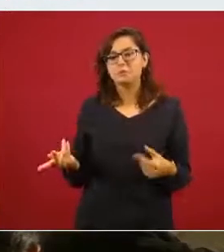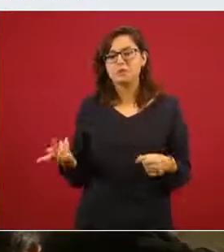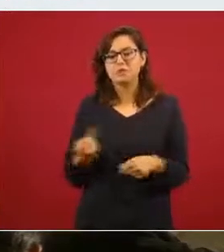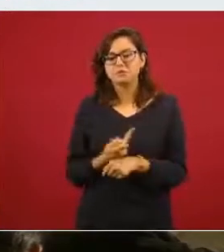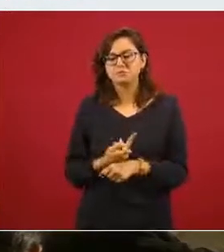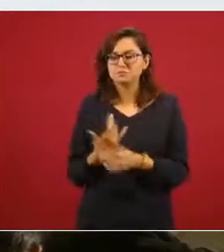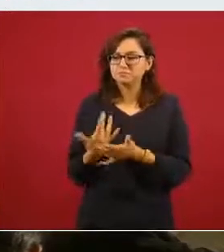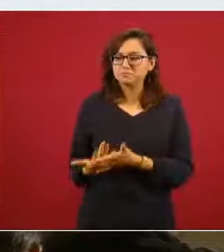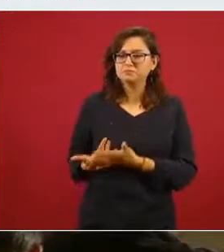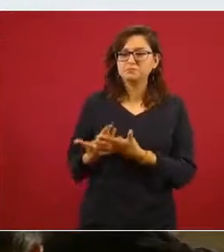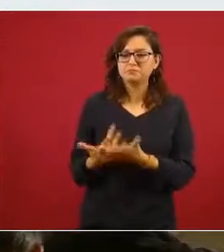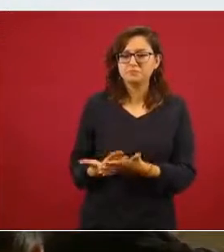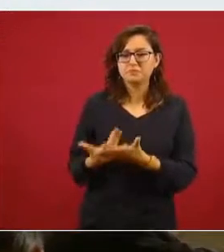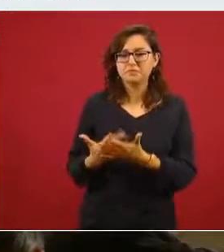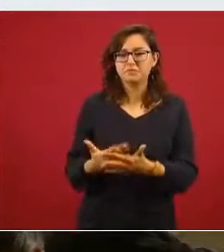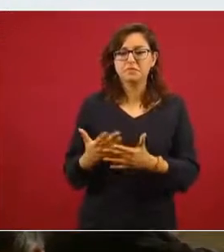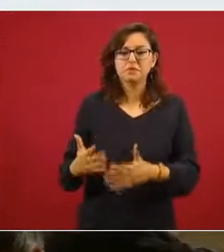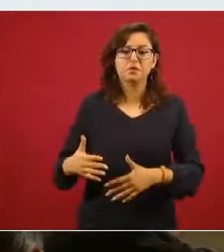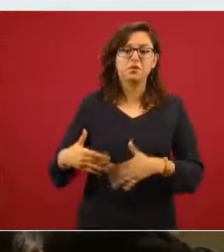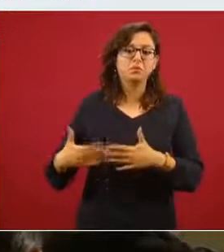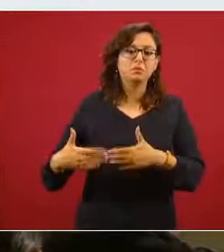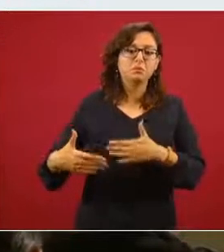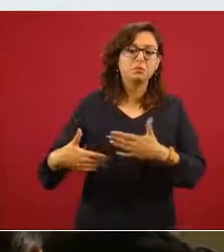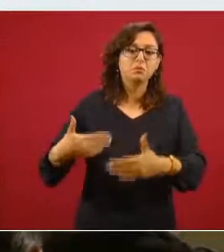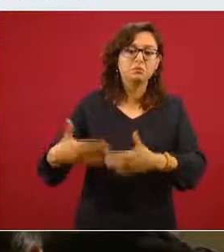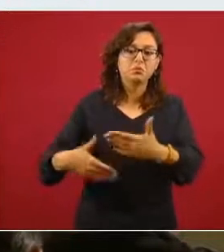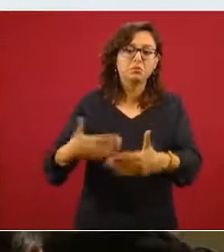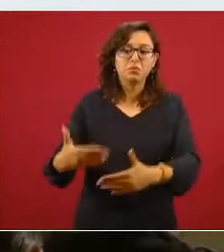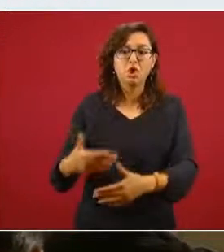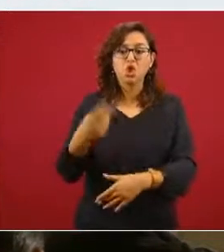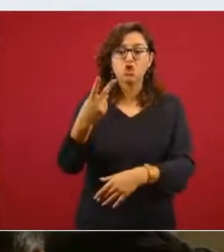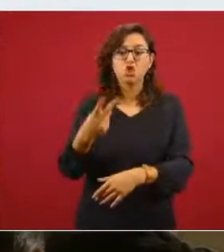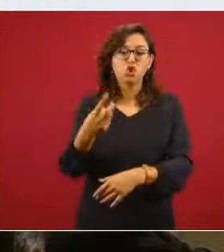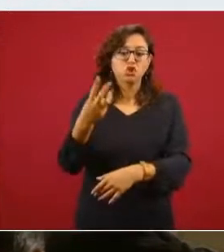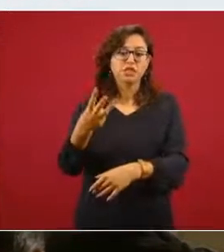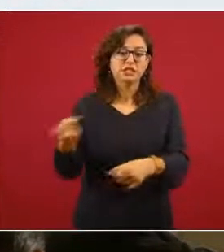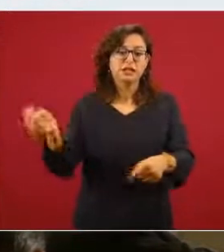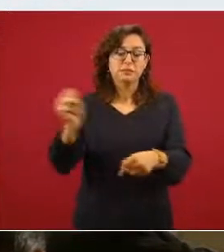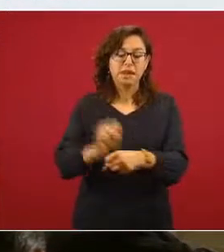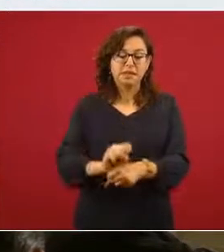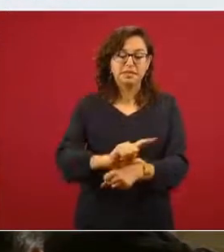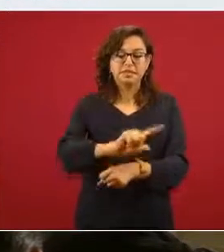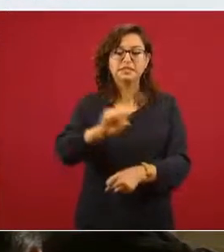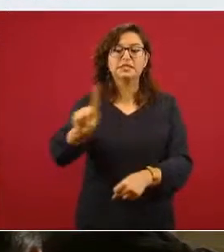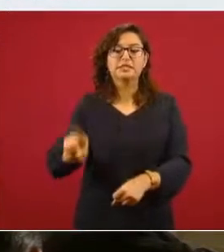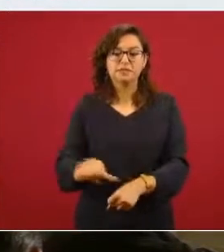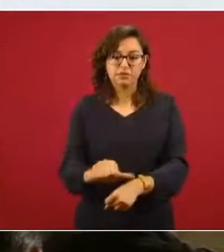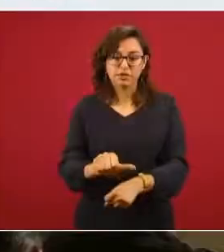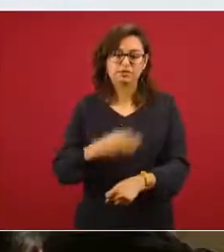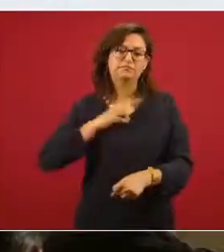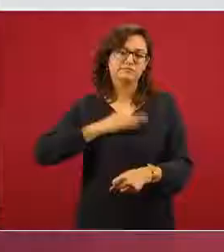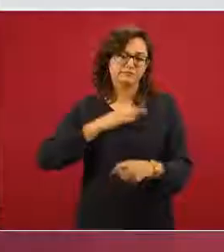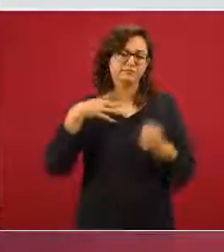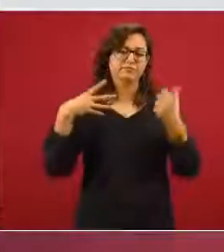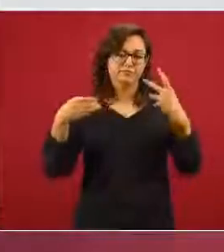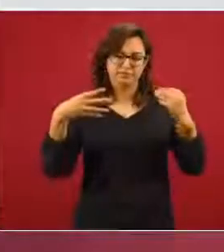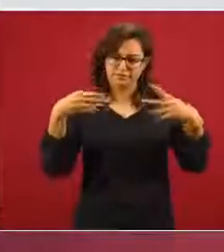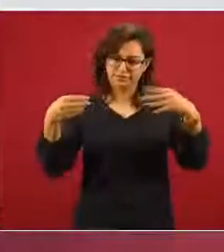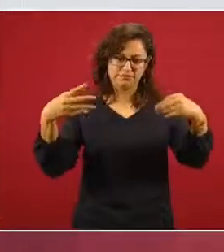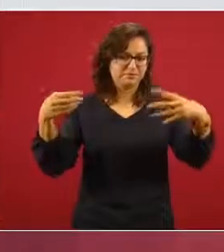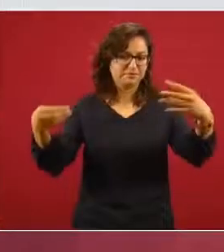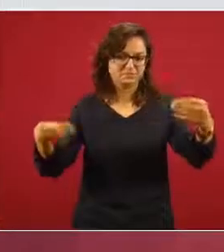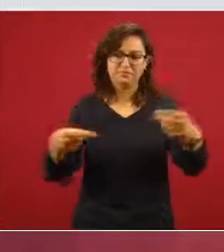ingresara más tardíamente a la epidemia. Hay un retraso de 2 a 3 semanas, igual que ocurrió en el caso de Jalisco. Sin